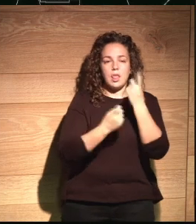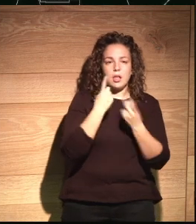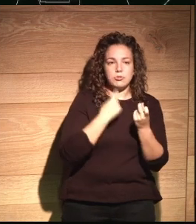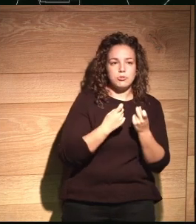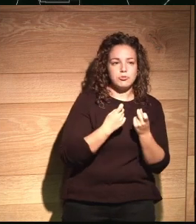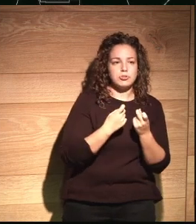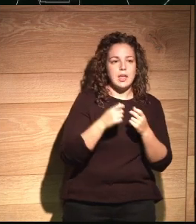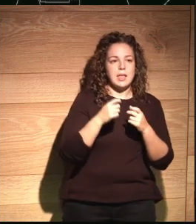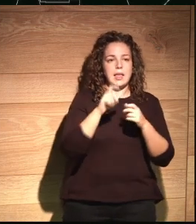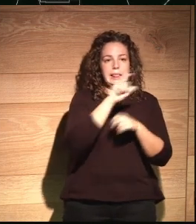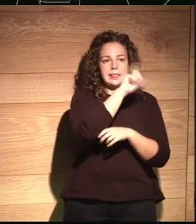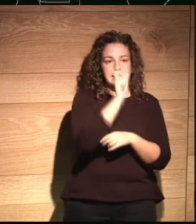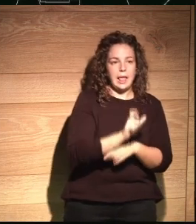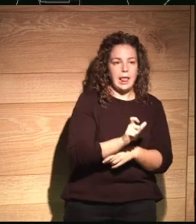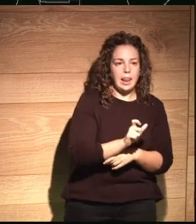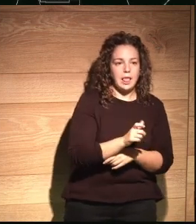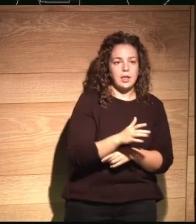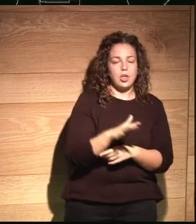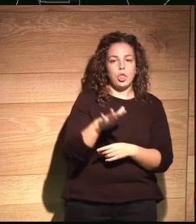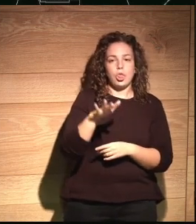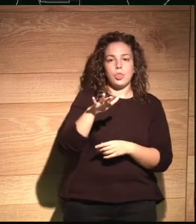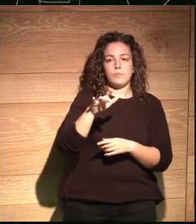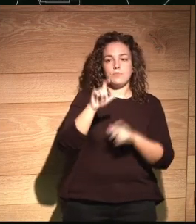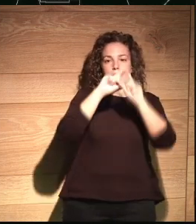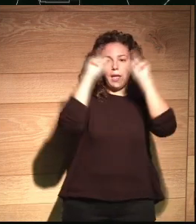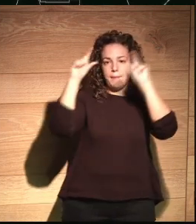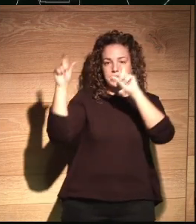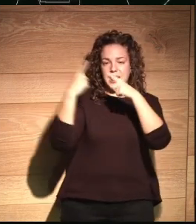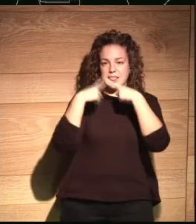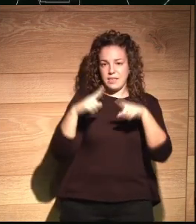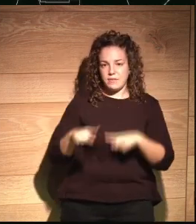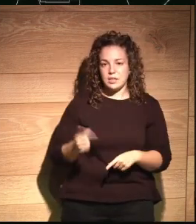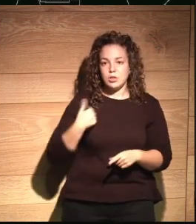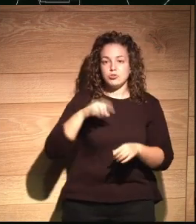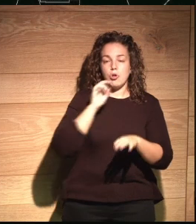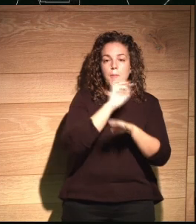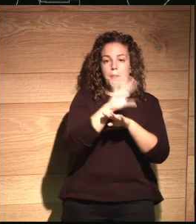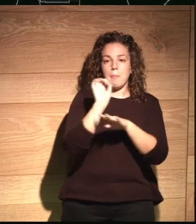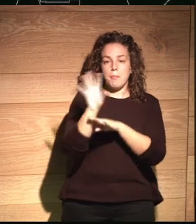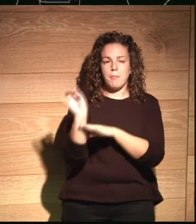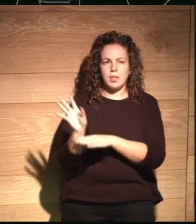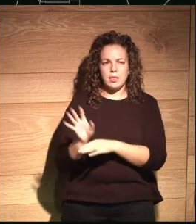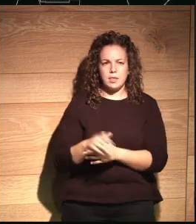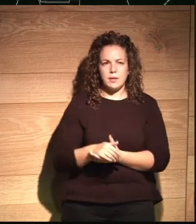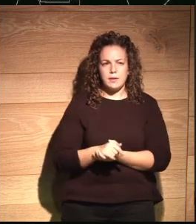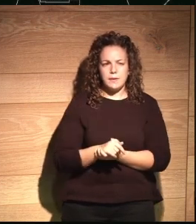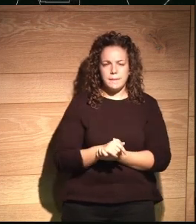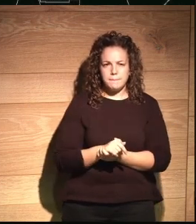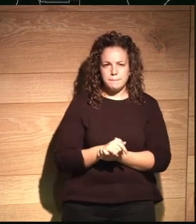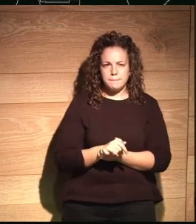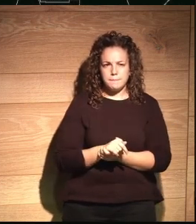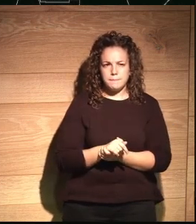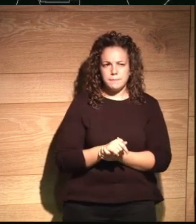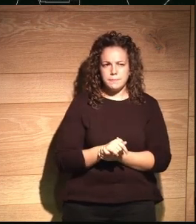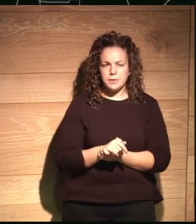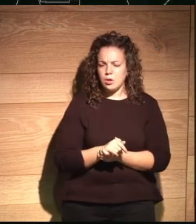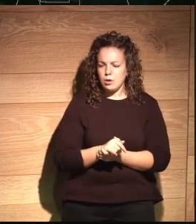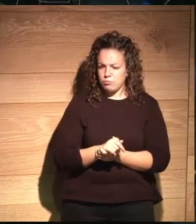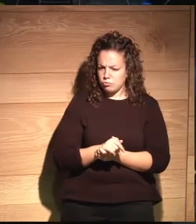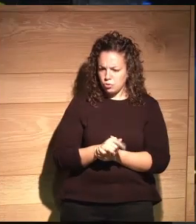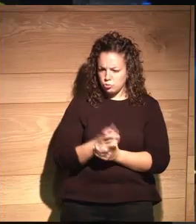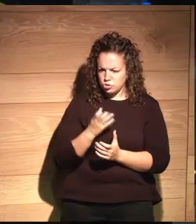telecom italia de diferentes entidades si nos invitan los enviamos a la mente a diferentes servidores utilizamos inteligencia artificial para analizar